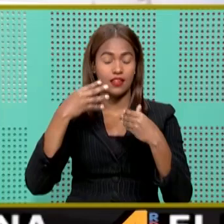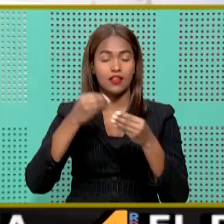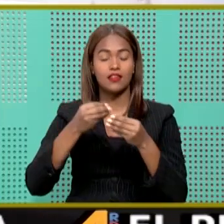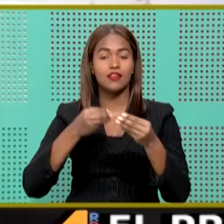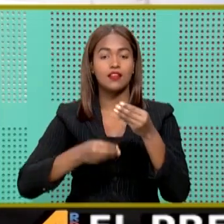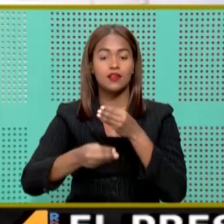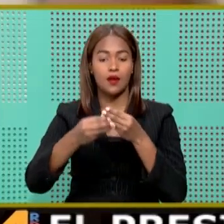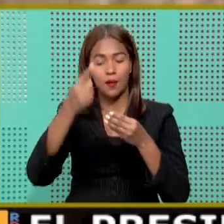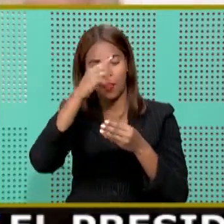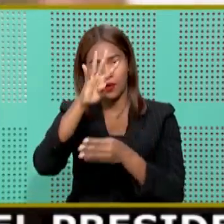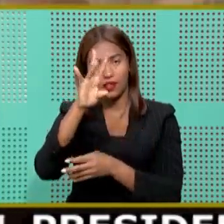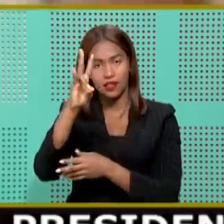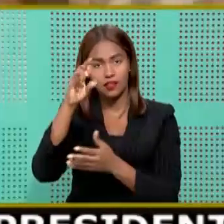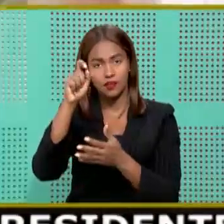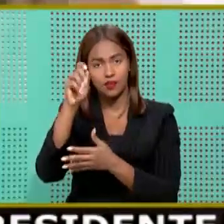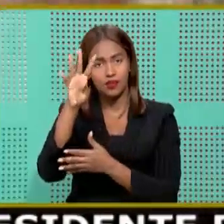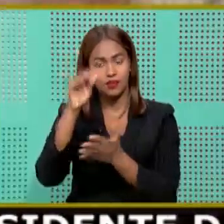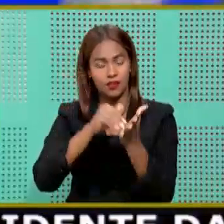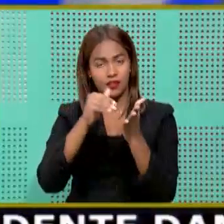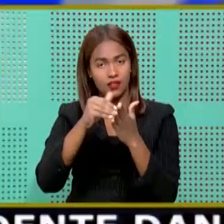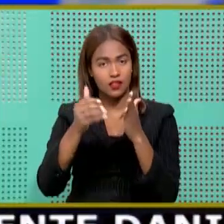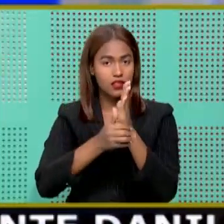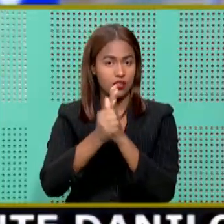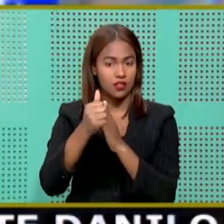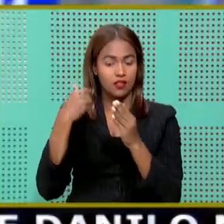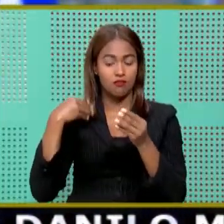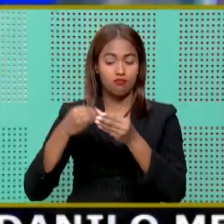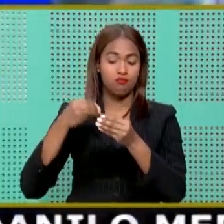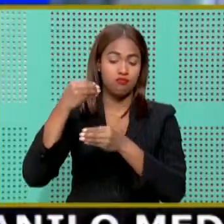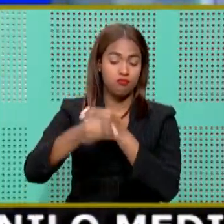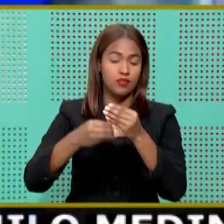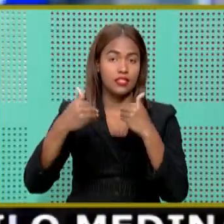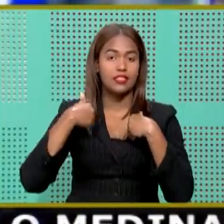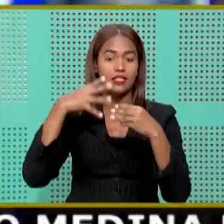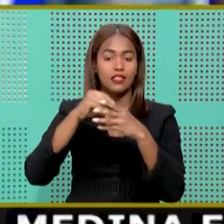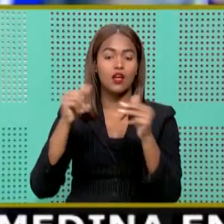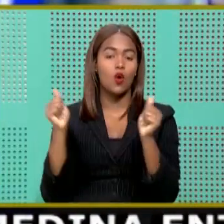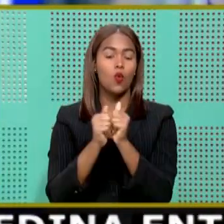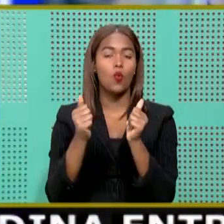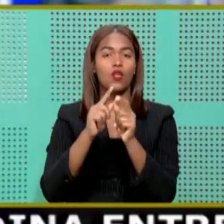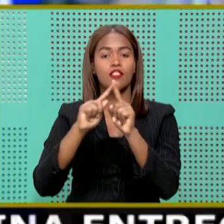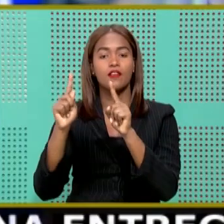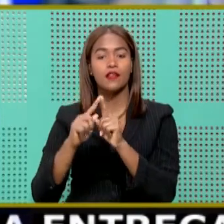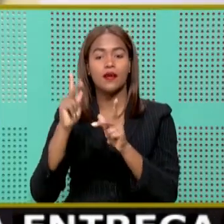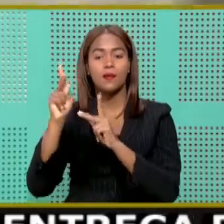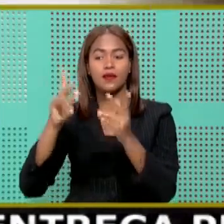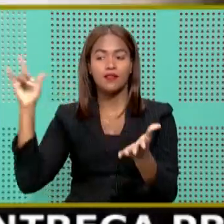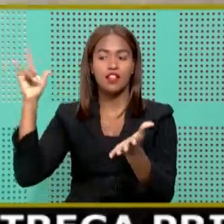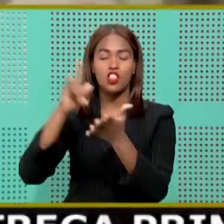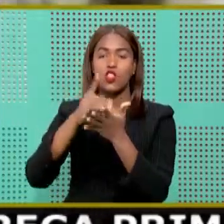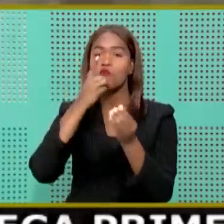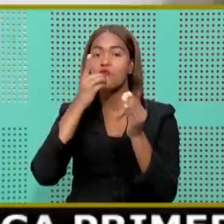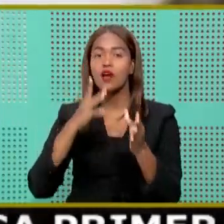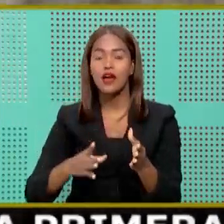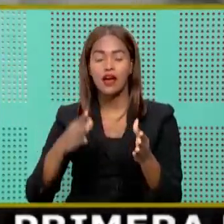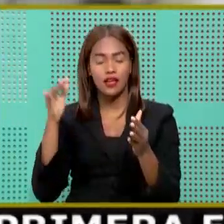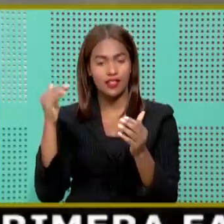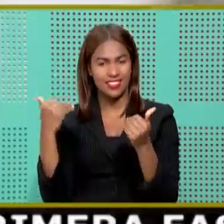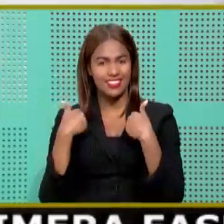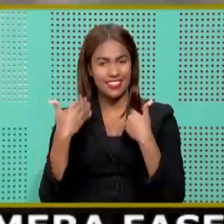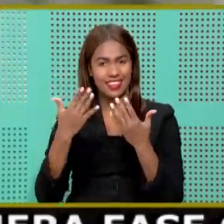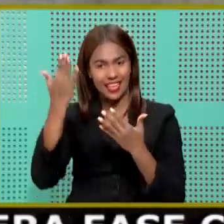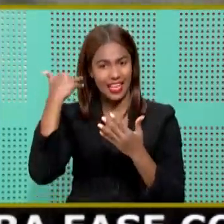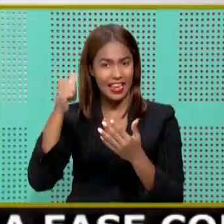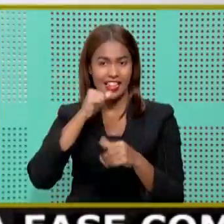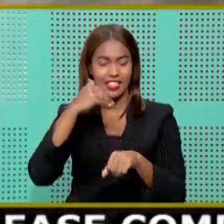por 47.4 millones de dólares, que son las remesas que traen consigo los viajeros dominicanos desde el exterior que no se habían recibido